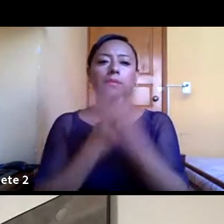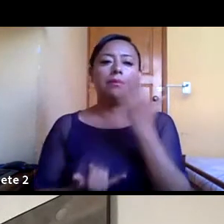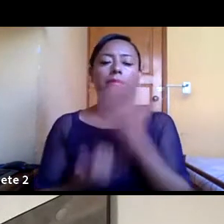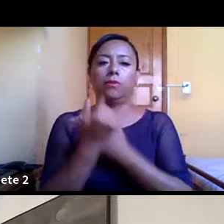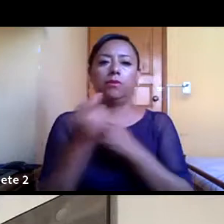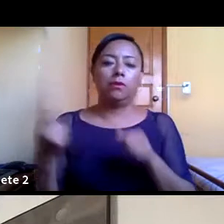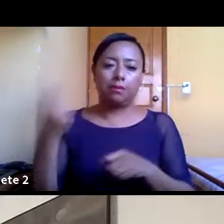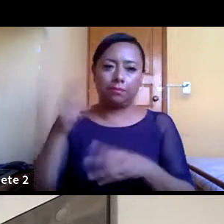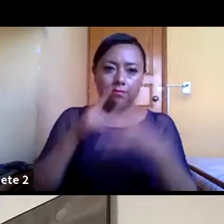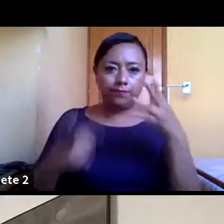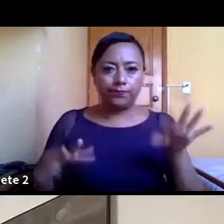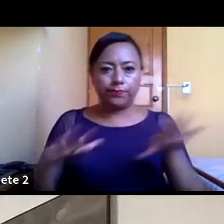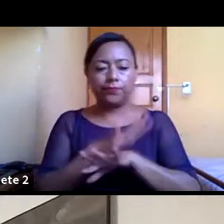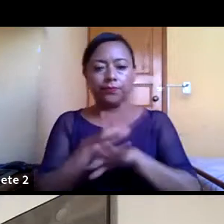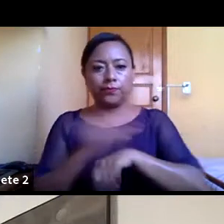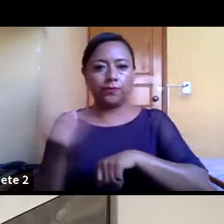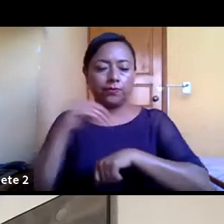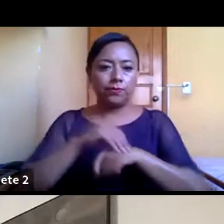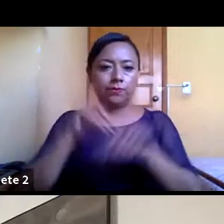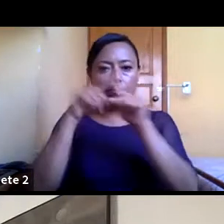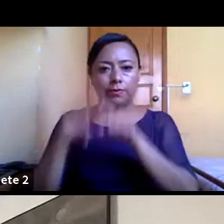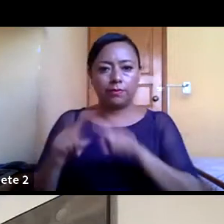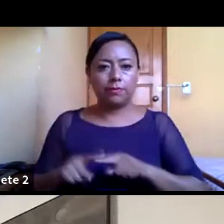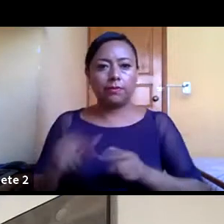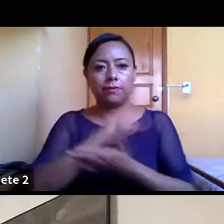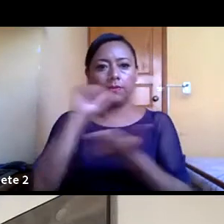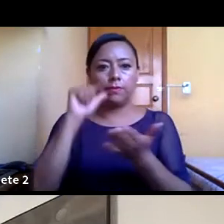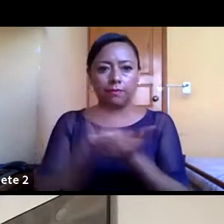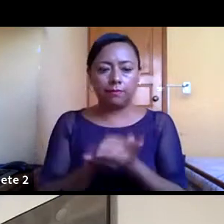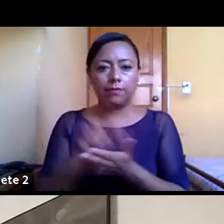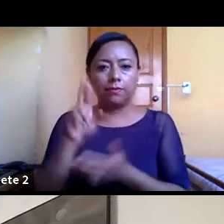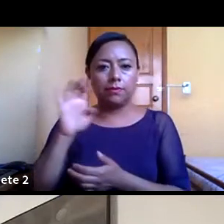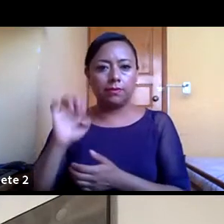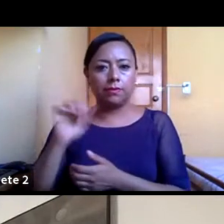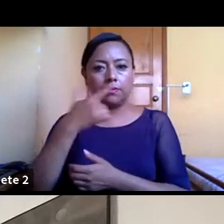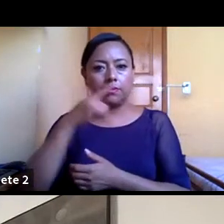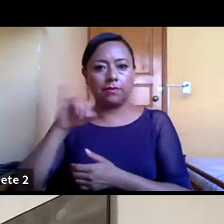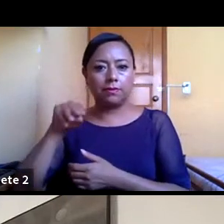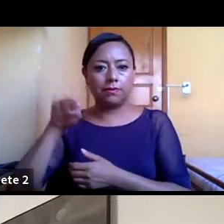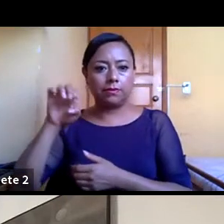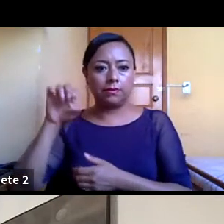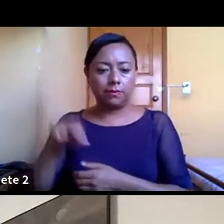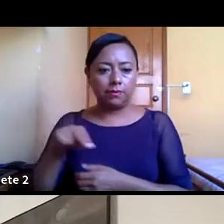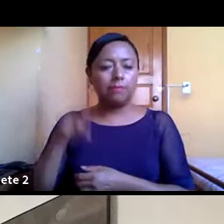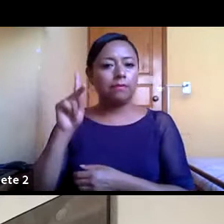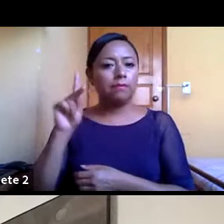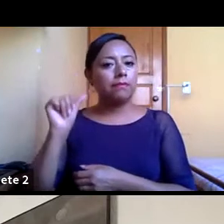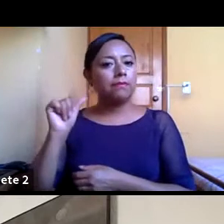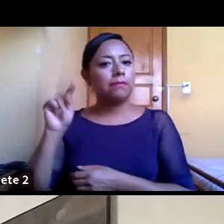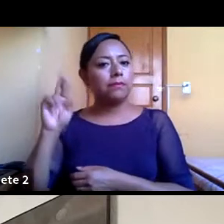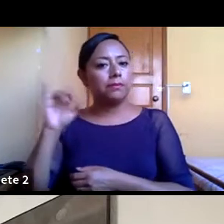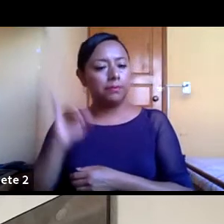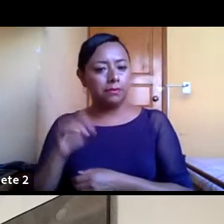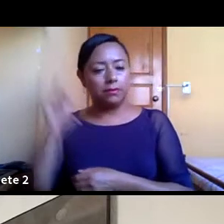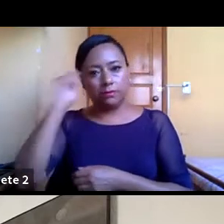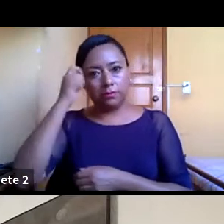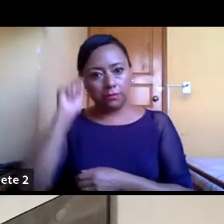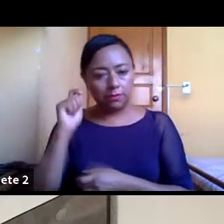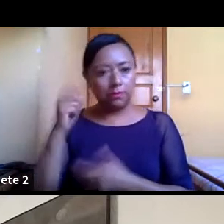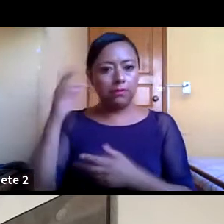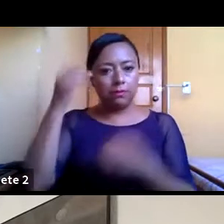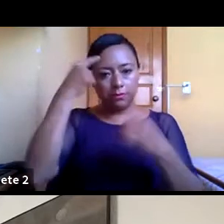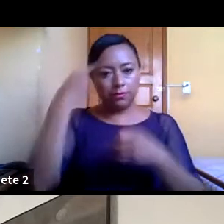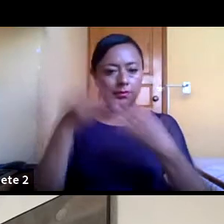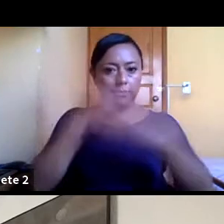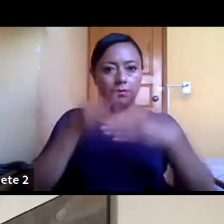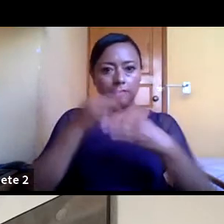el que se reforma y adicionan diversas disposiciones de la Ley de Régimen Patrimonial y de Servicio Público en materia de uso y aprovechamiento